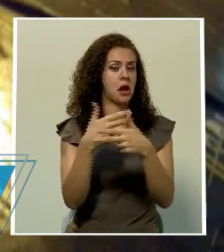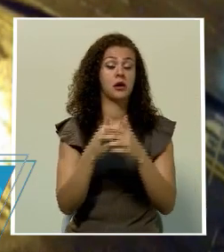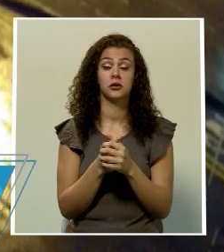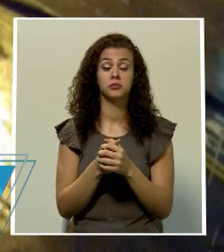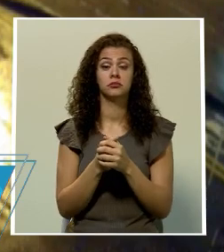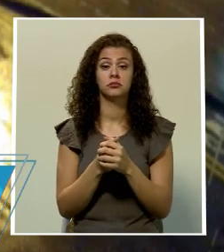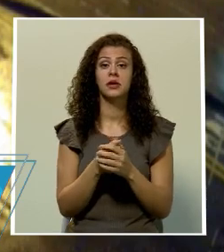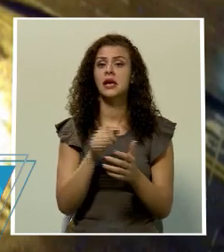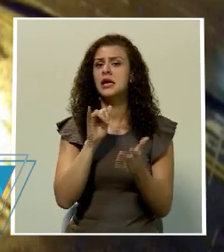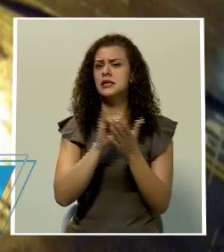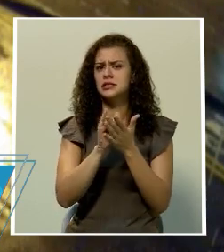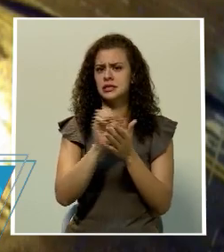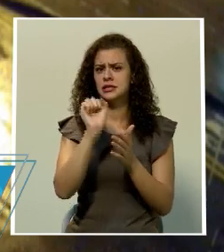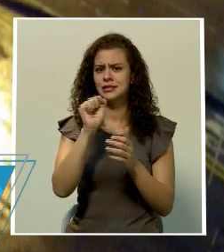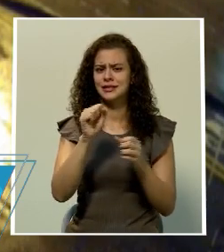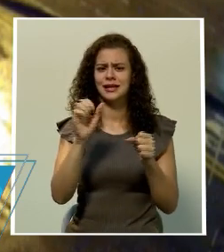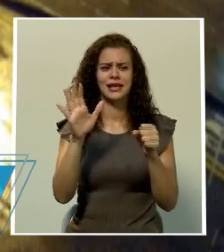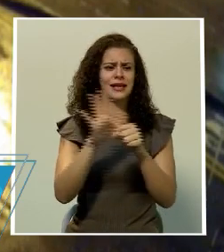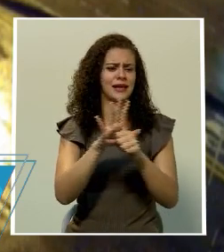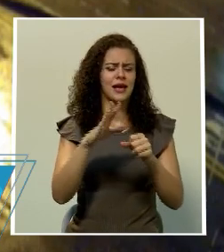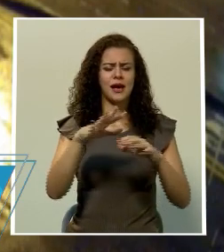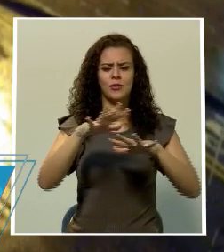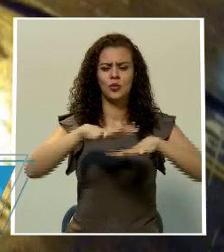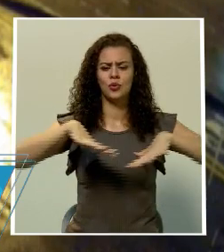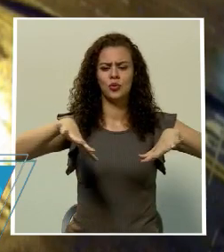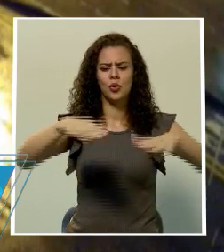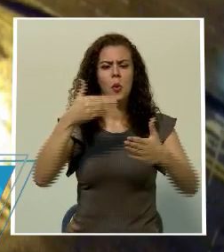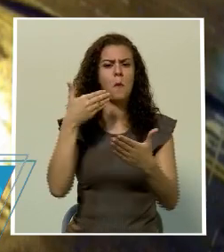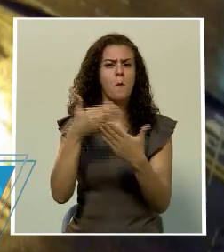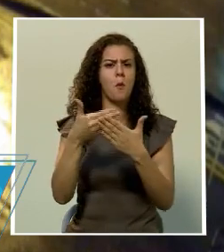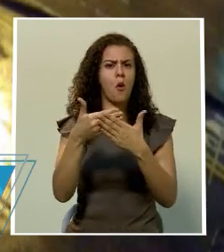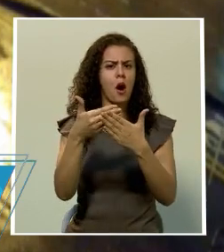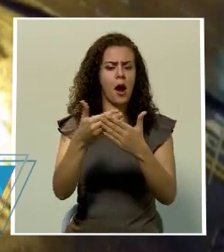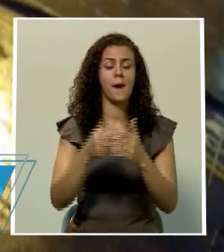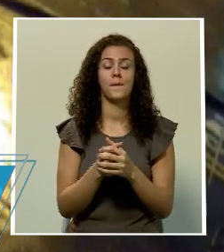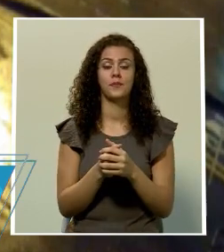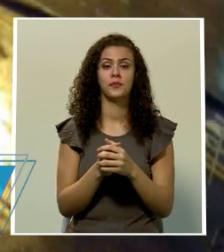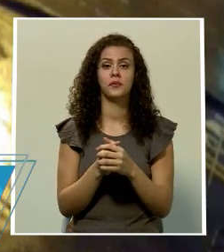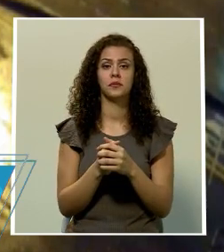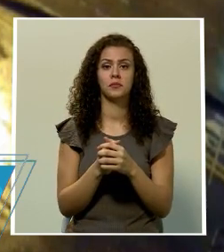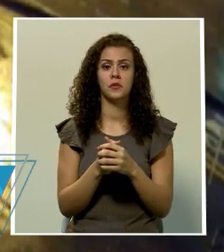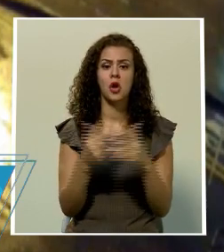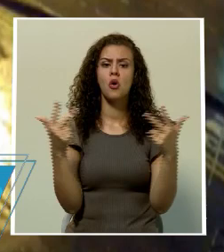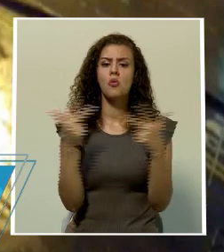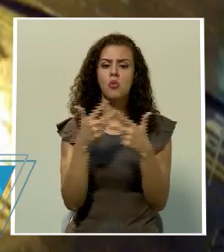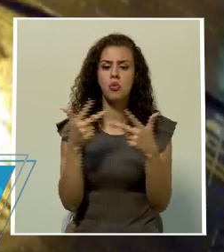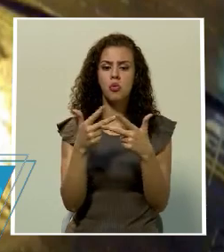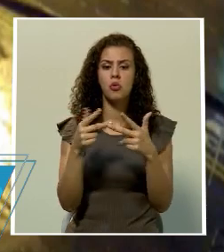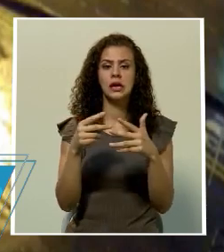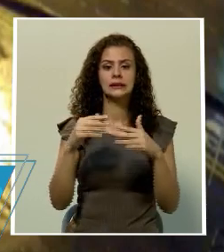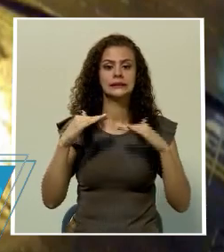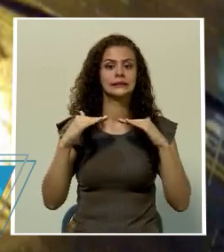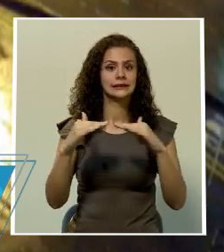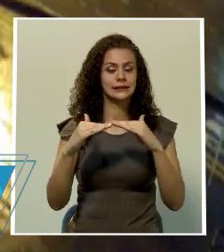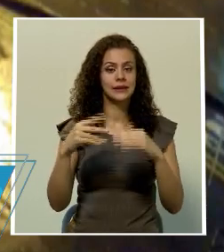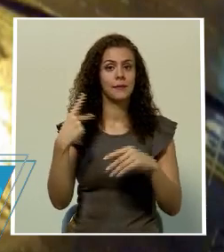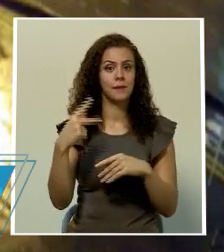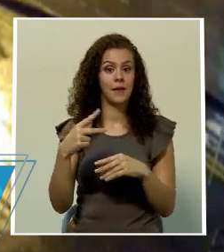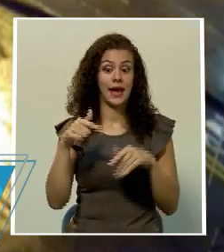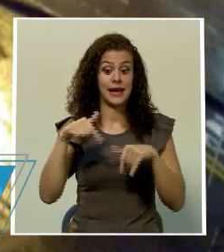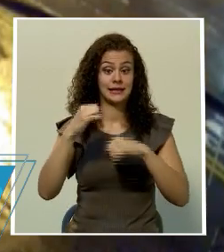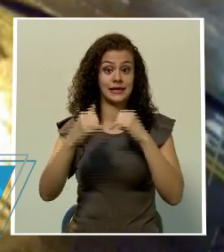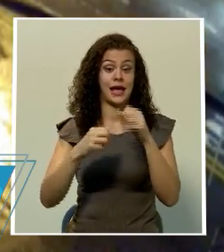sí, totalmente empapada la superficie de rodaje, tránsito resbaladizo a esta hora